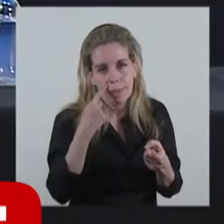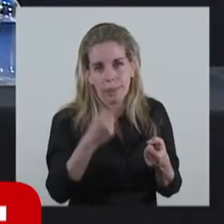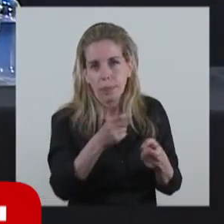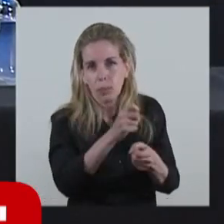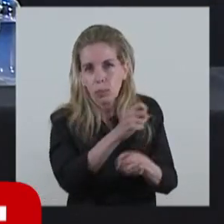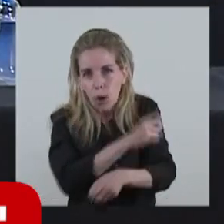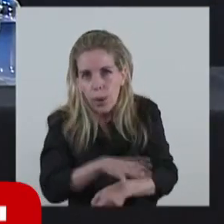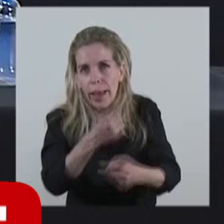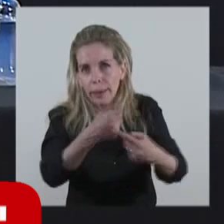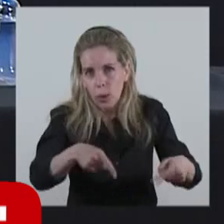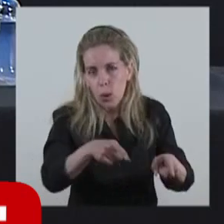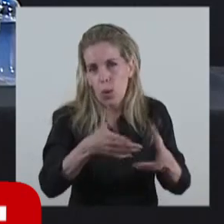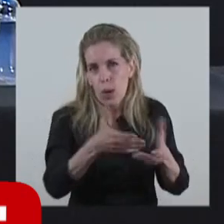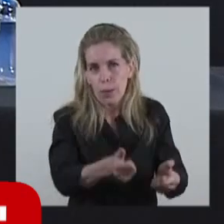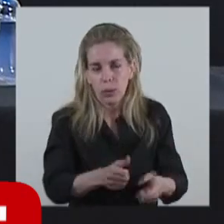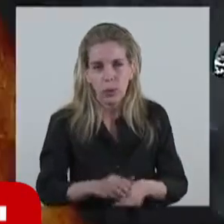vulnerabilidad.